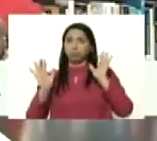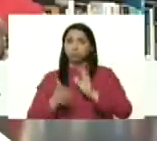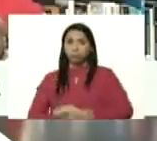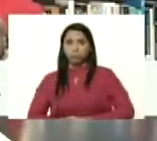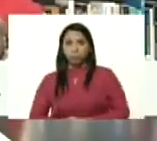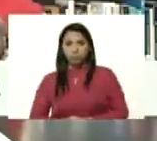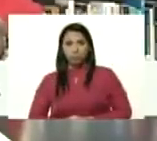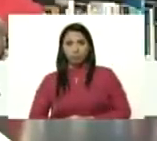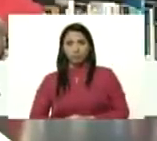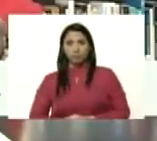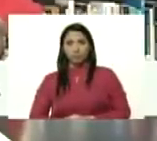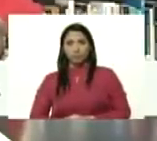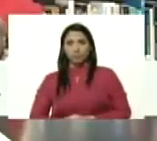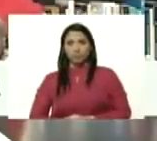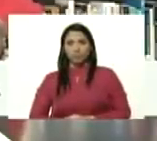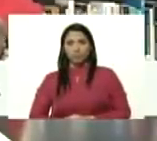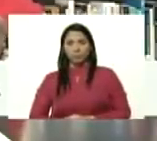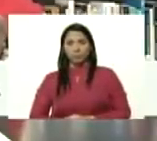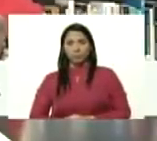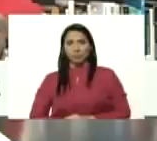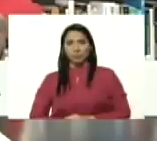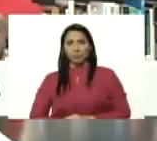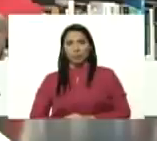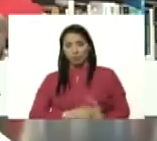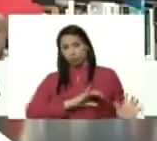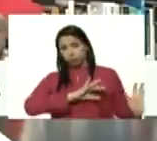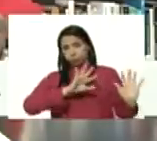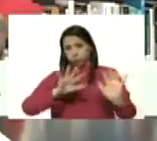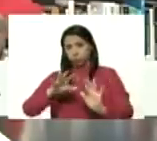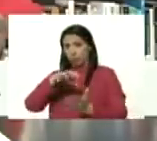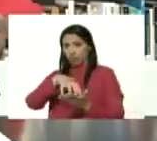llegado por el Táchira